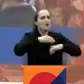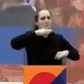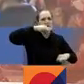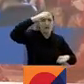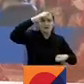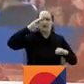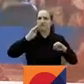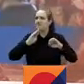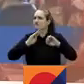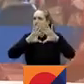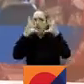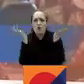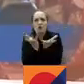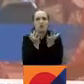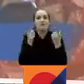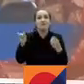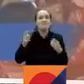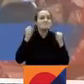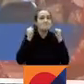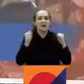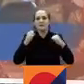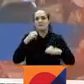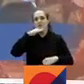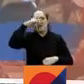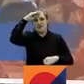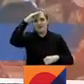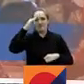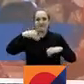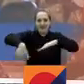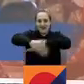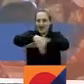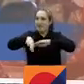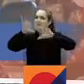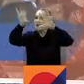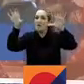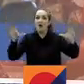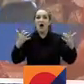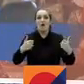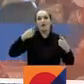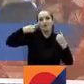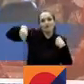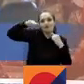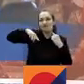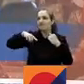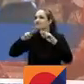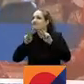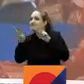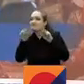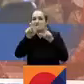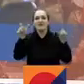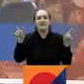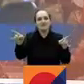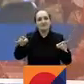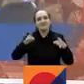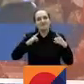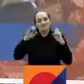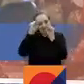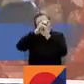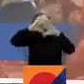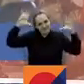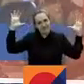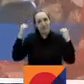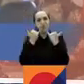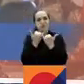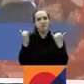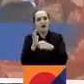en la cotidianidad de las calles. Por eso turistas y habitantes de la capital de Antioquia disfrutan del mundo ideal, idílico y abundante